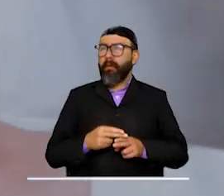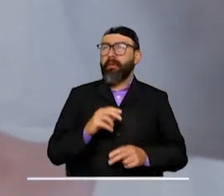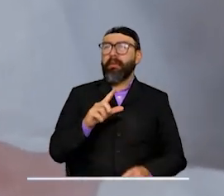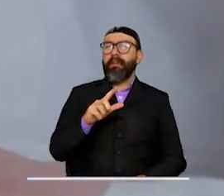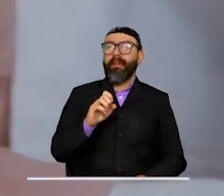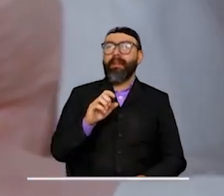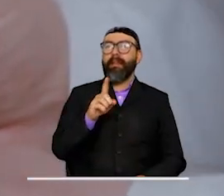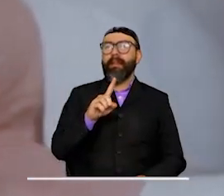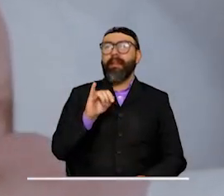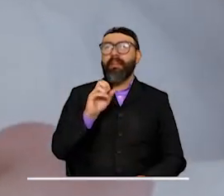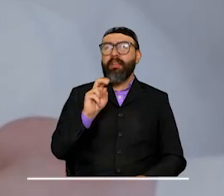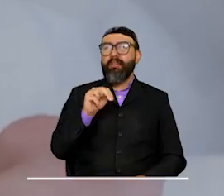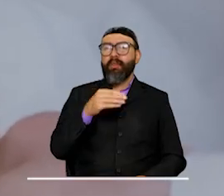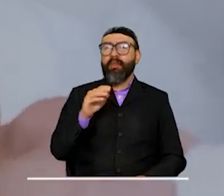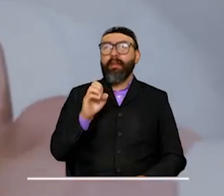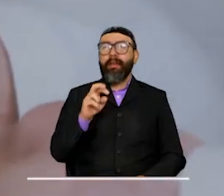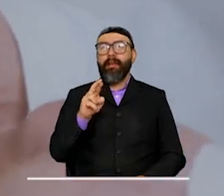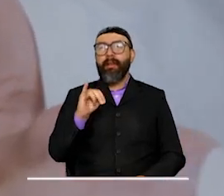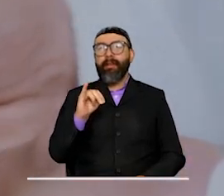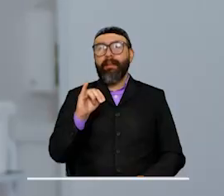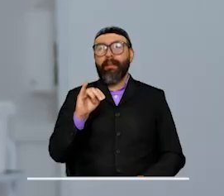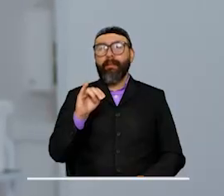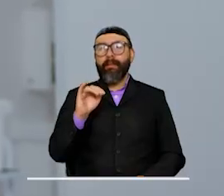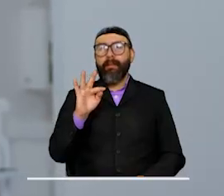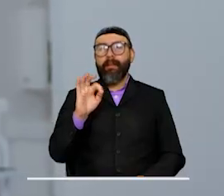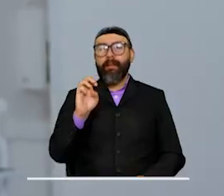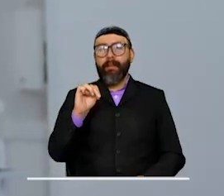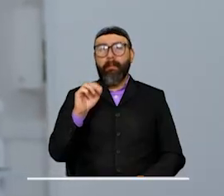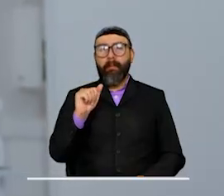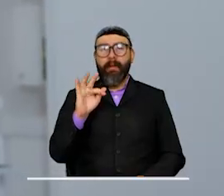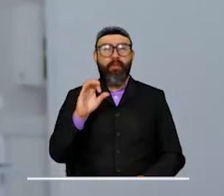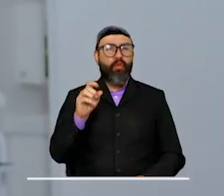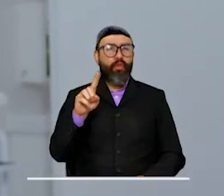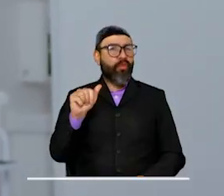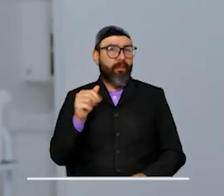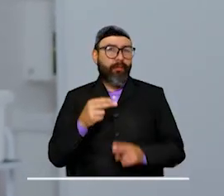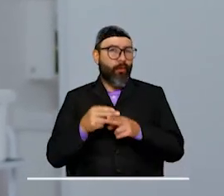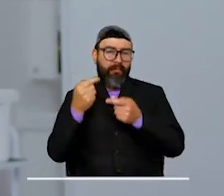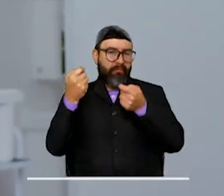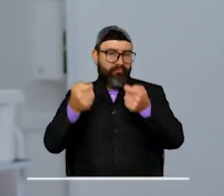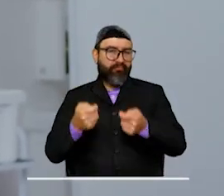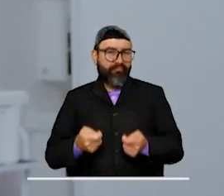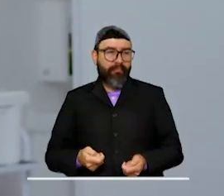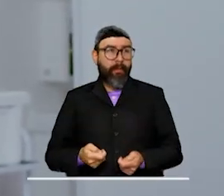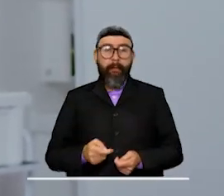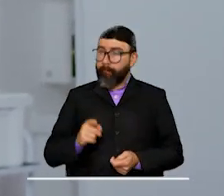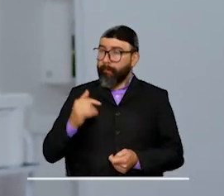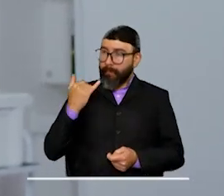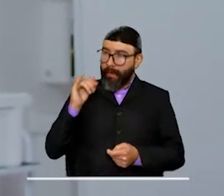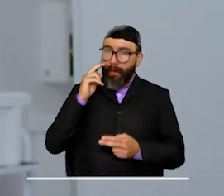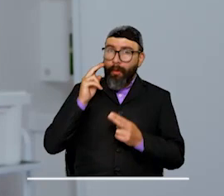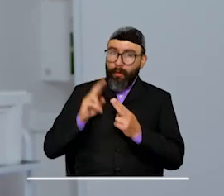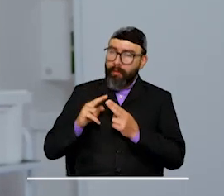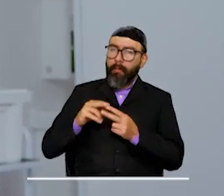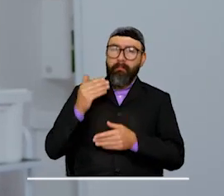muchas veces se manifiesta en estas endoscopias. ¿Han escuchado todo el proceso evolutivo de